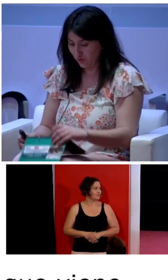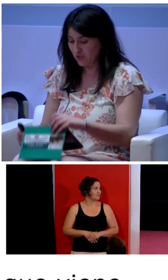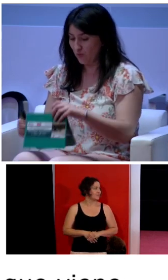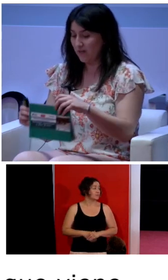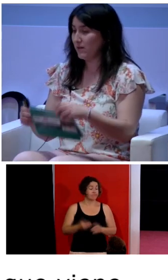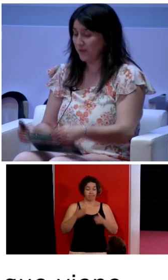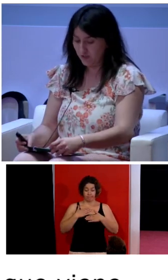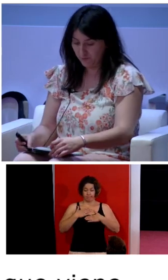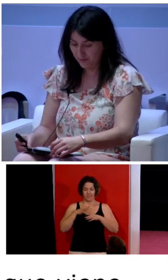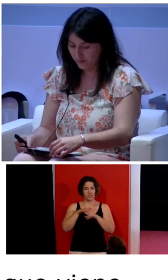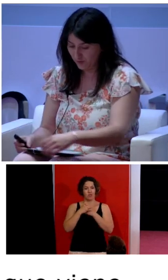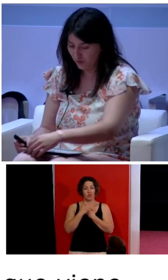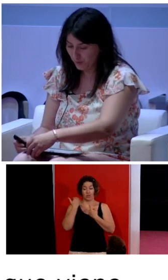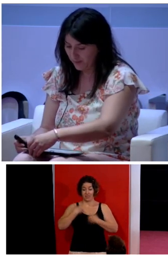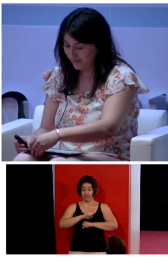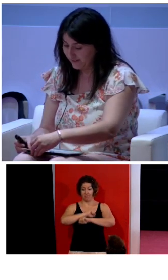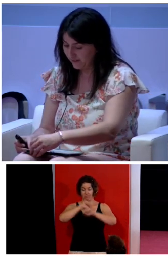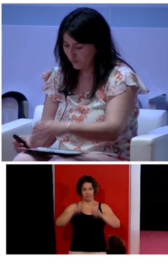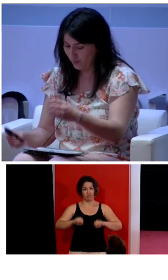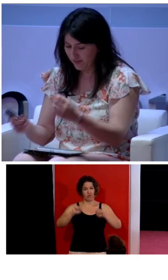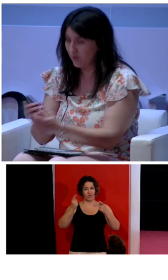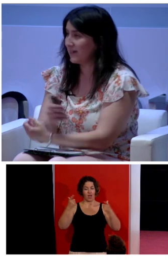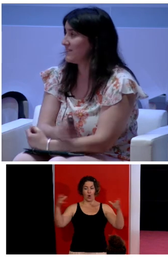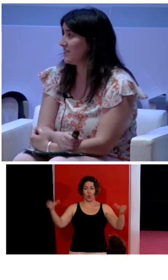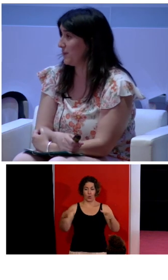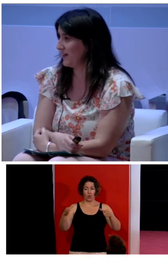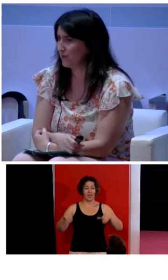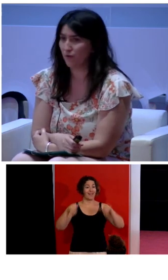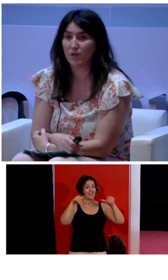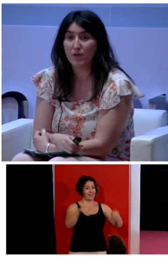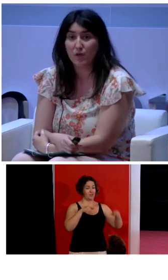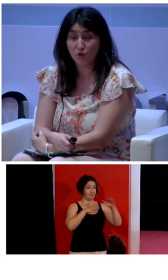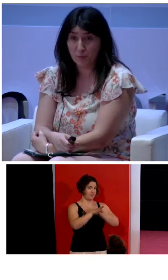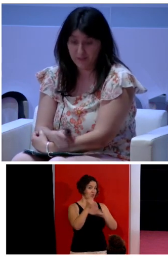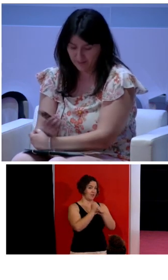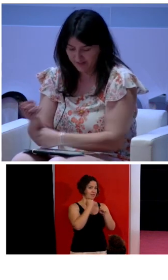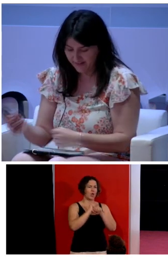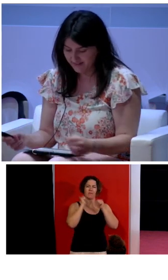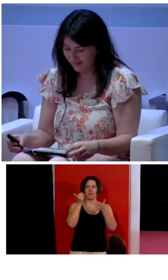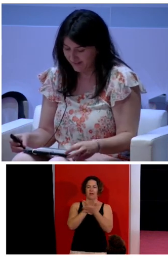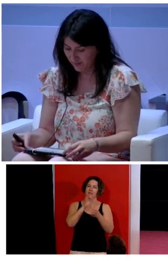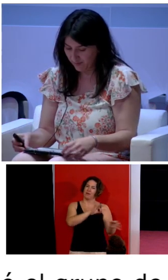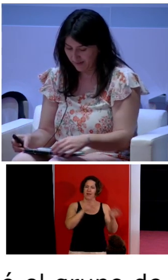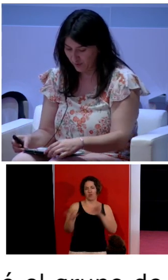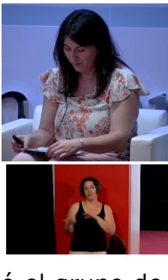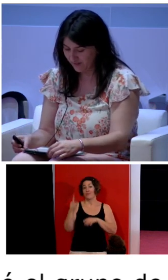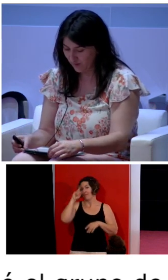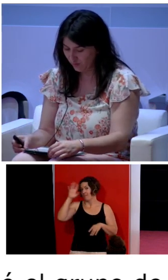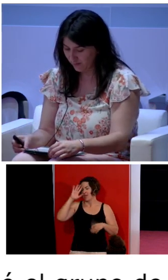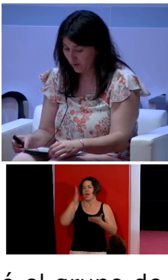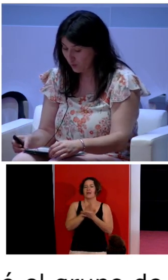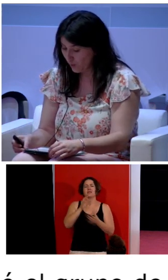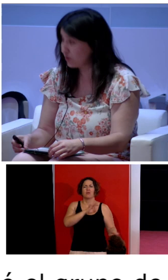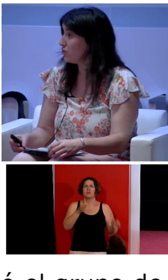En nuestro caso, una vez se formalizó el grupo de aspirantes, comenzamos las clases de preparación. Como os podéis imaginar, esas clases de preparación implican